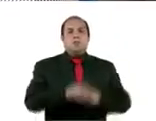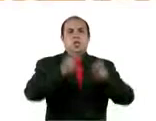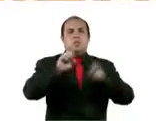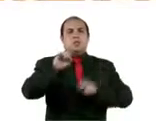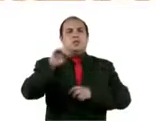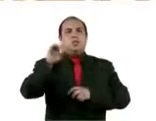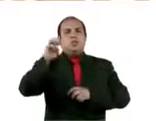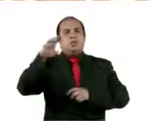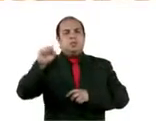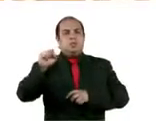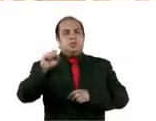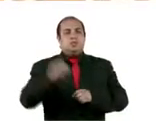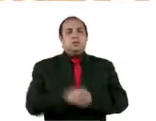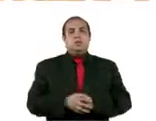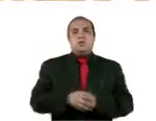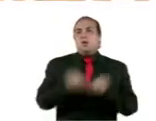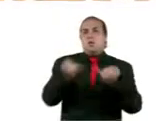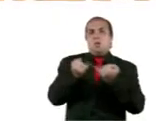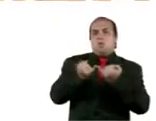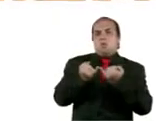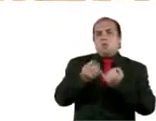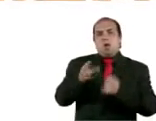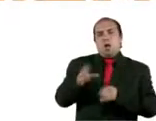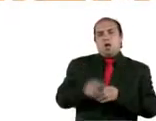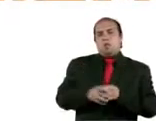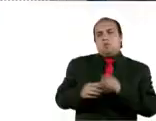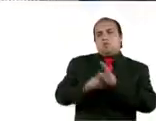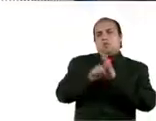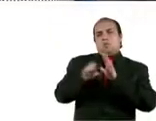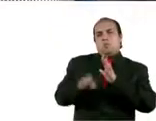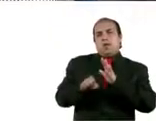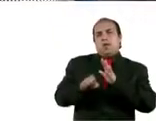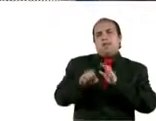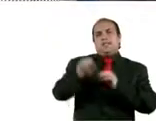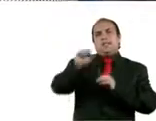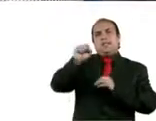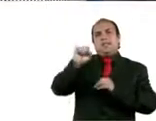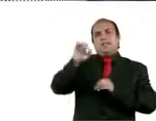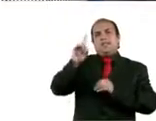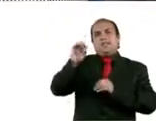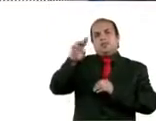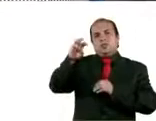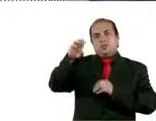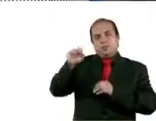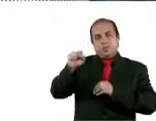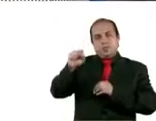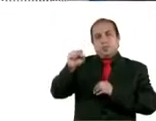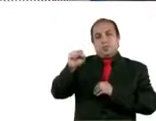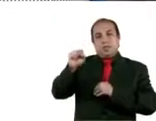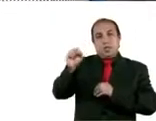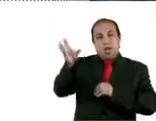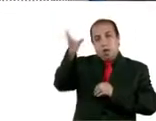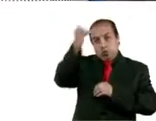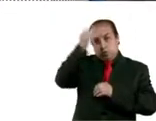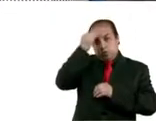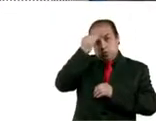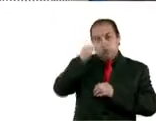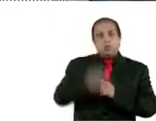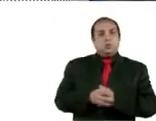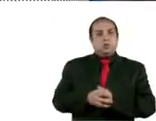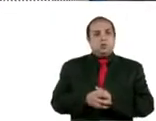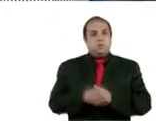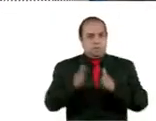espectro autista, también. Bueno, y bueno, en otro tema, doctora. Hoy en la edición de Diario